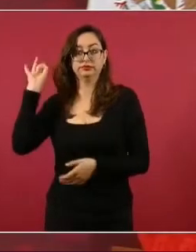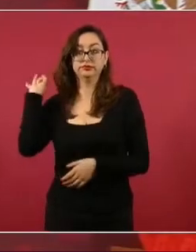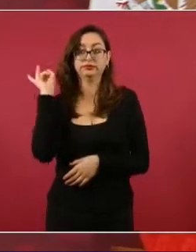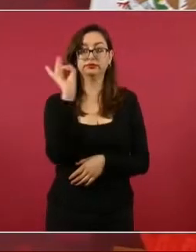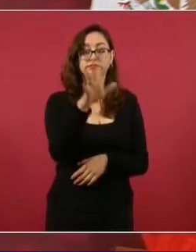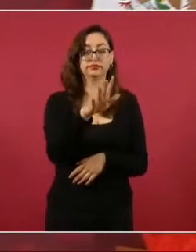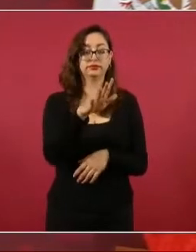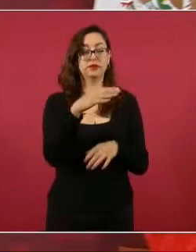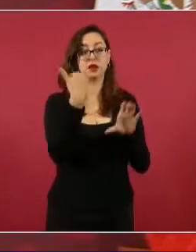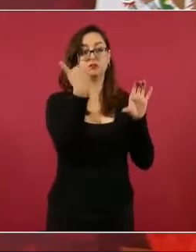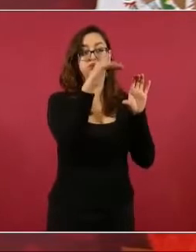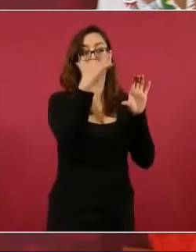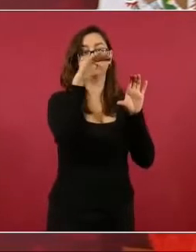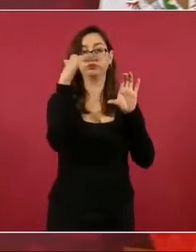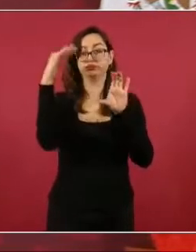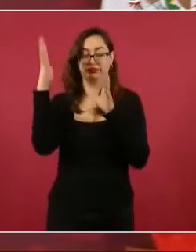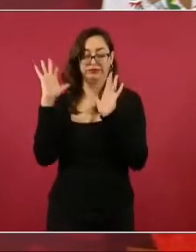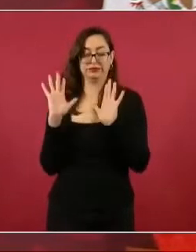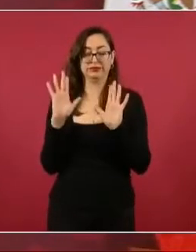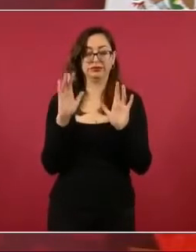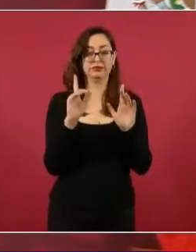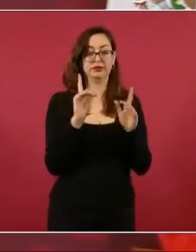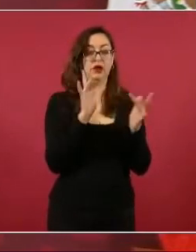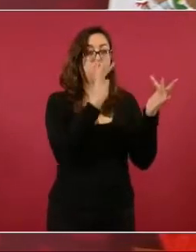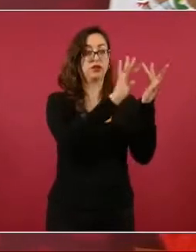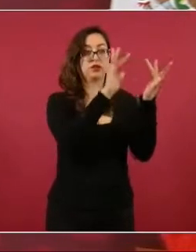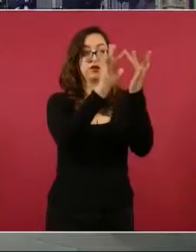autorizado para que él